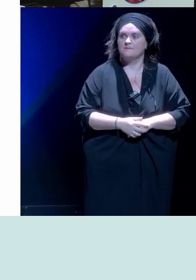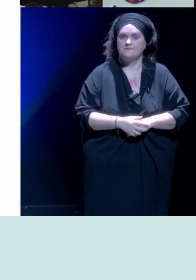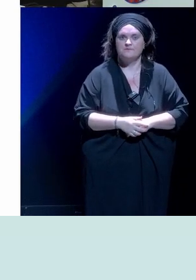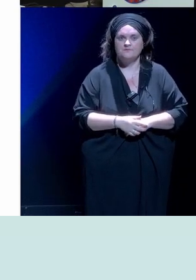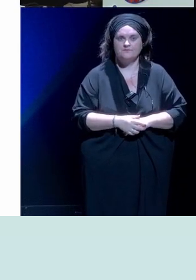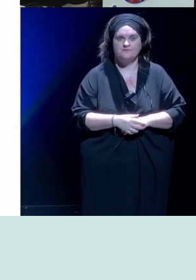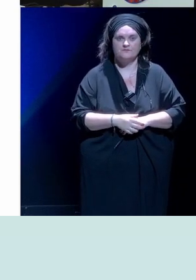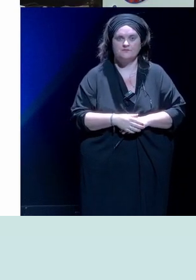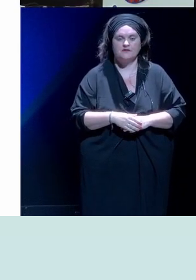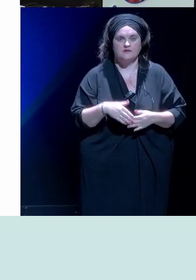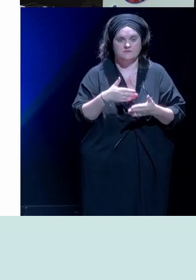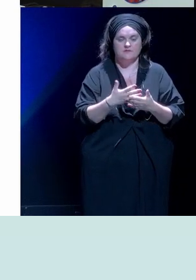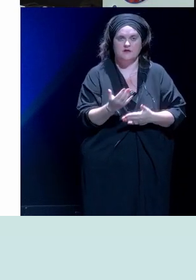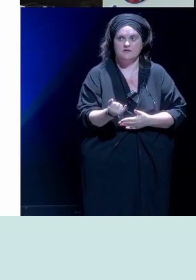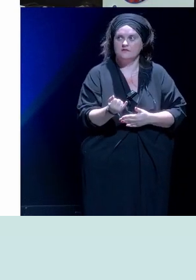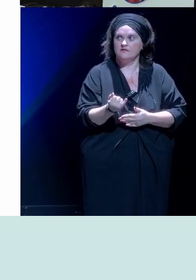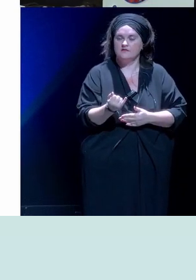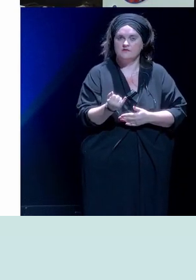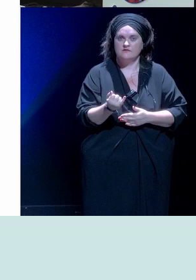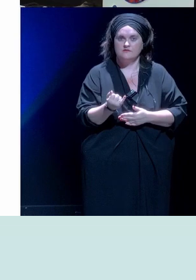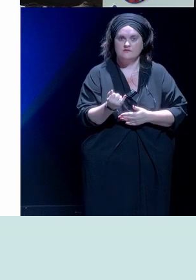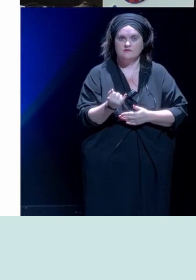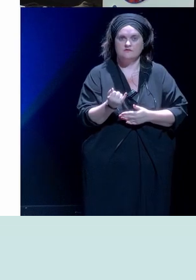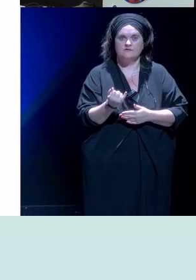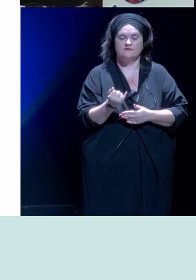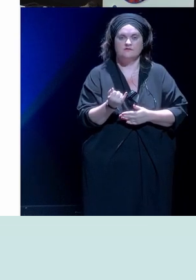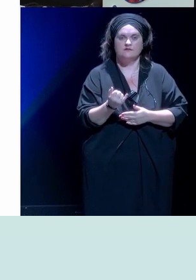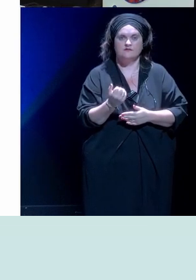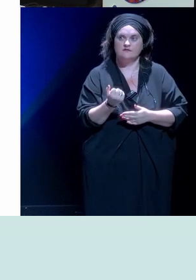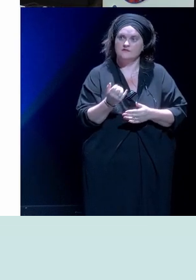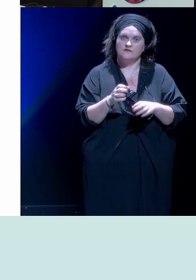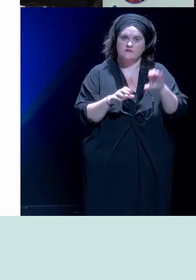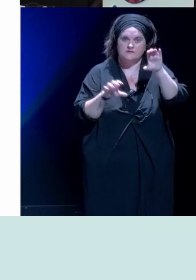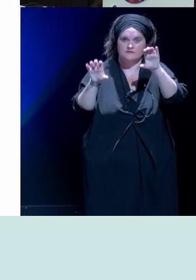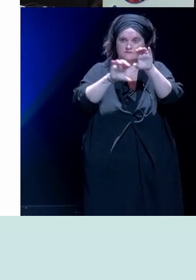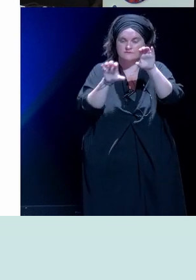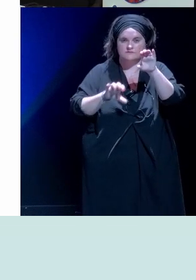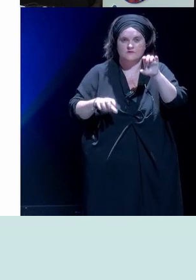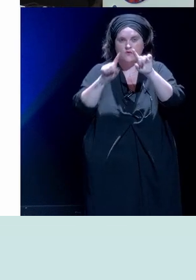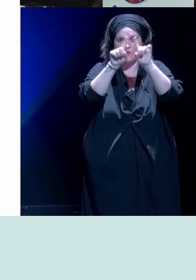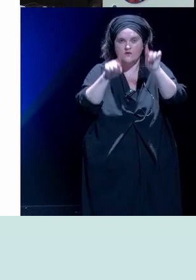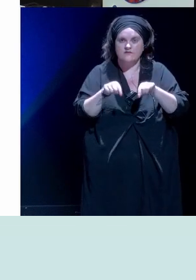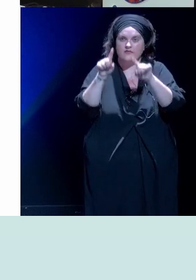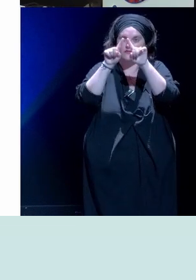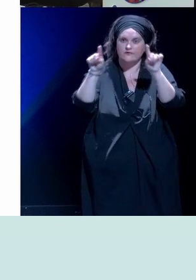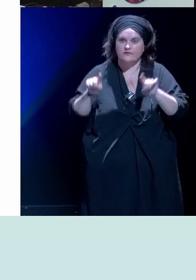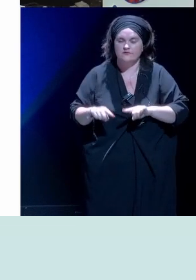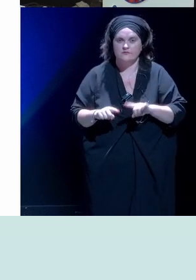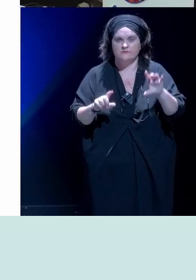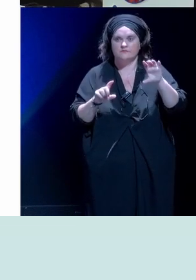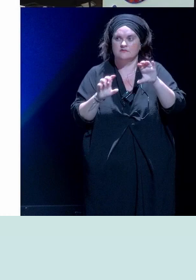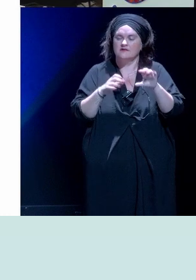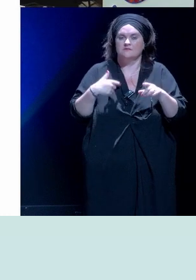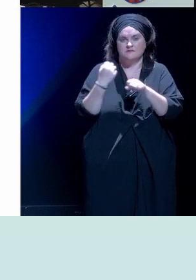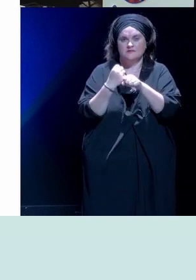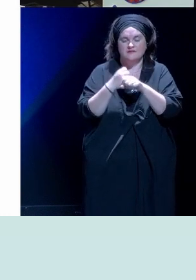se basa en este principio de montaje, un montaje entre cuadrados y rombos. He intentado en mi